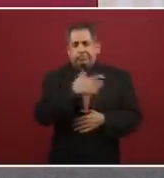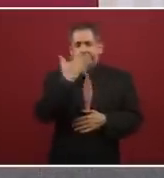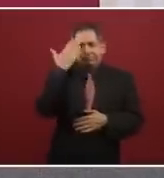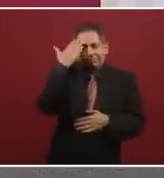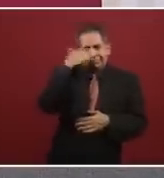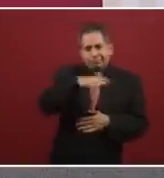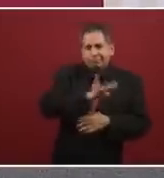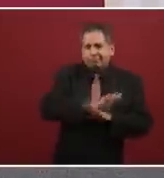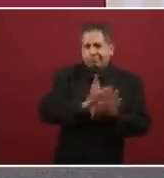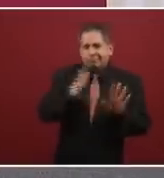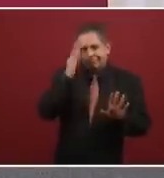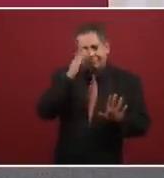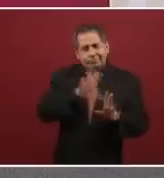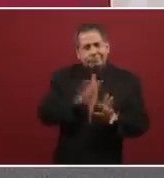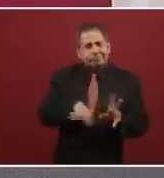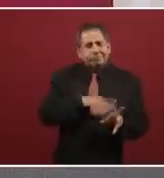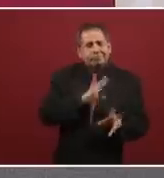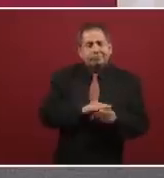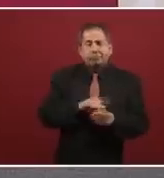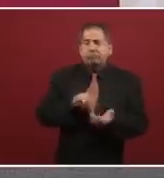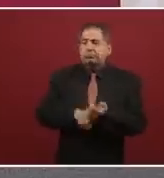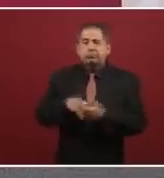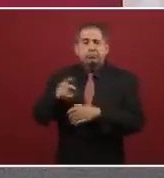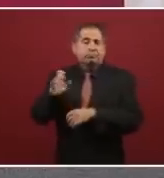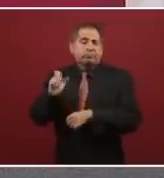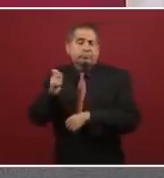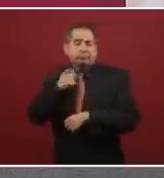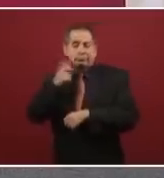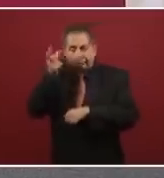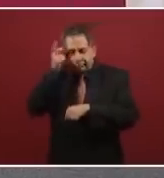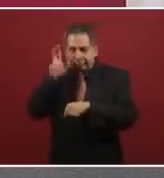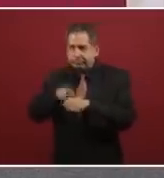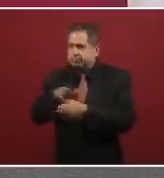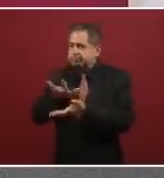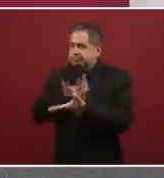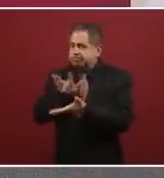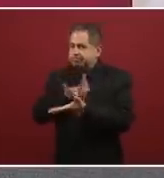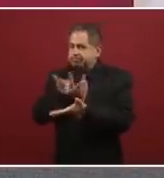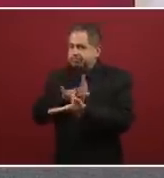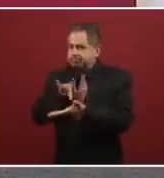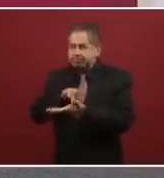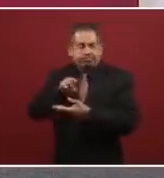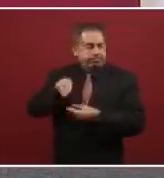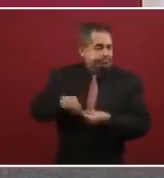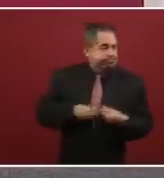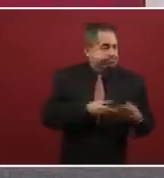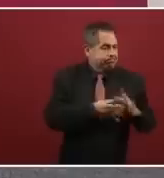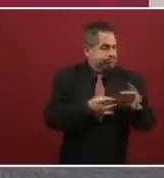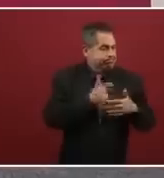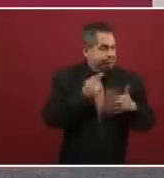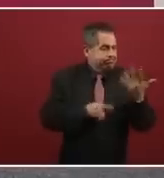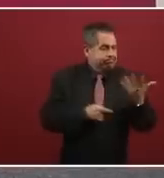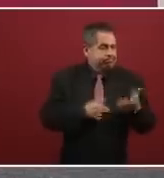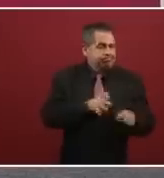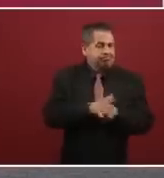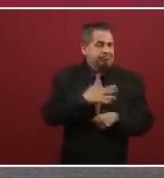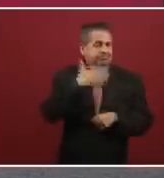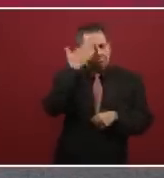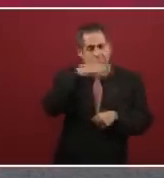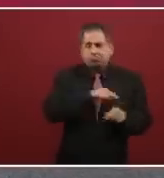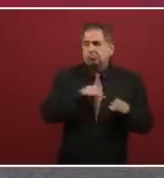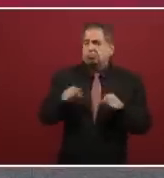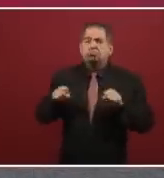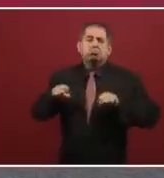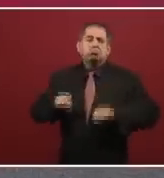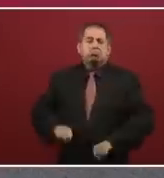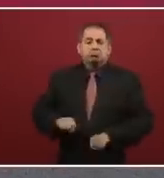y ese director de la empresa privada, antes funcionario, sabía